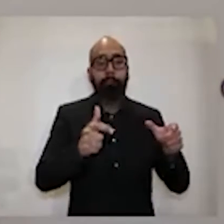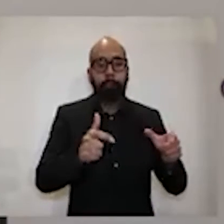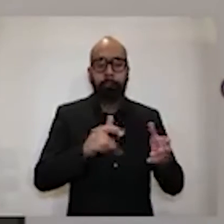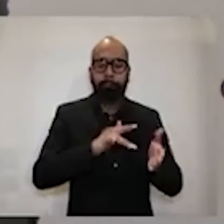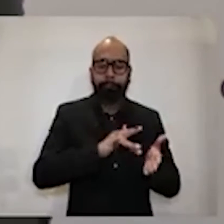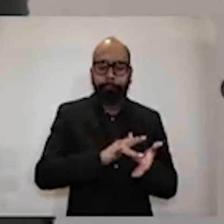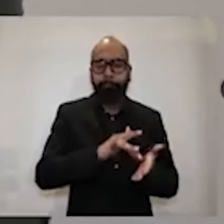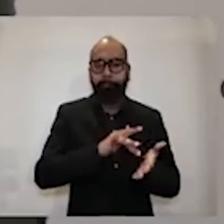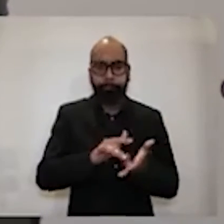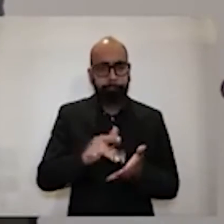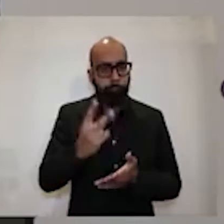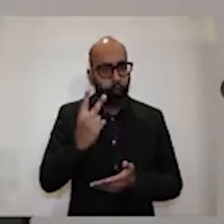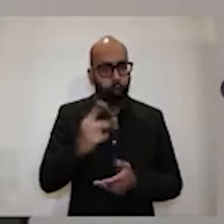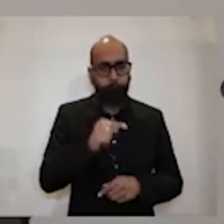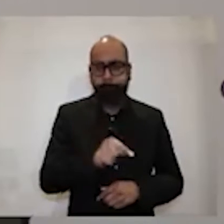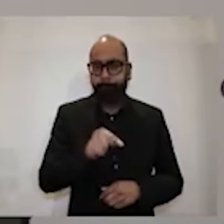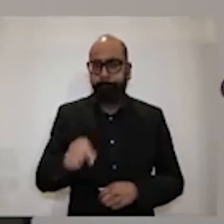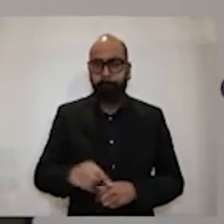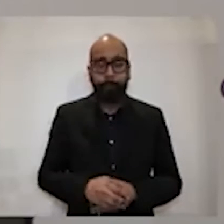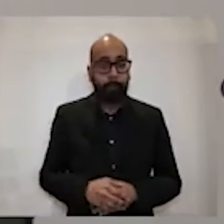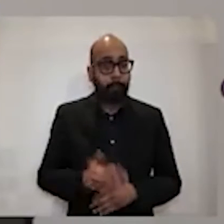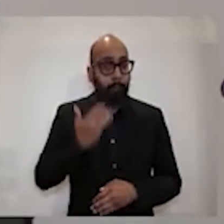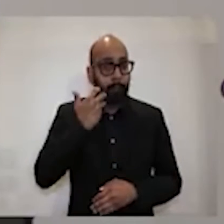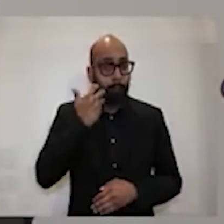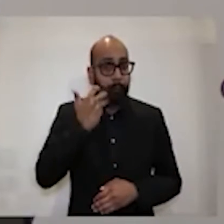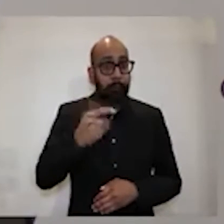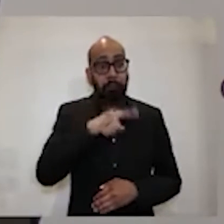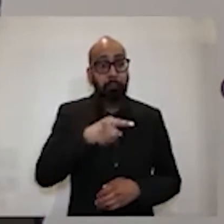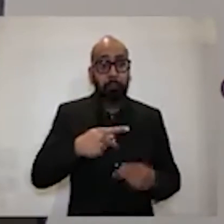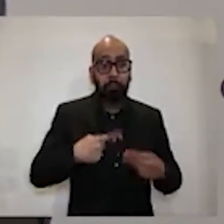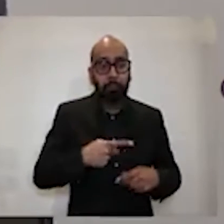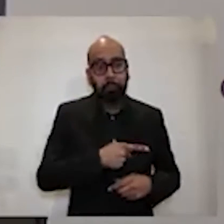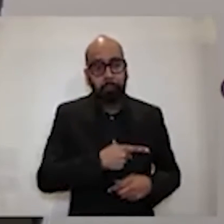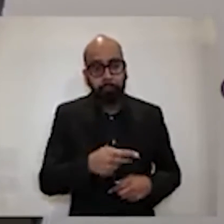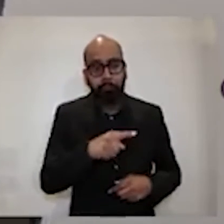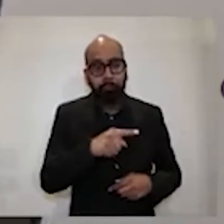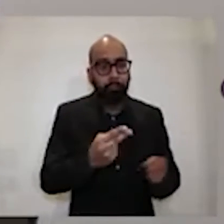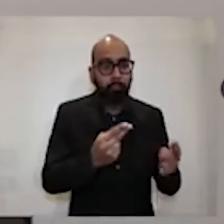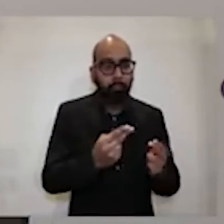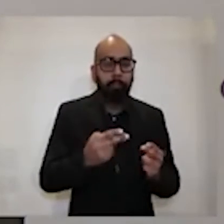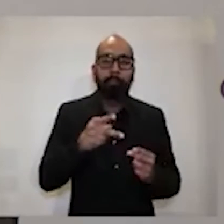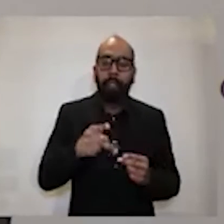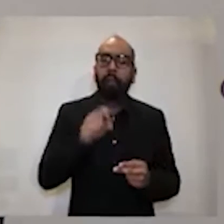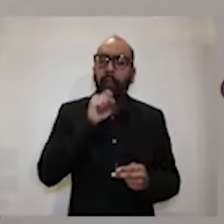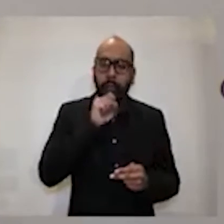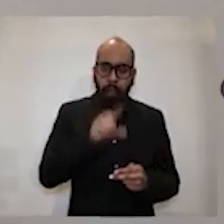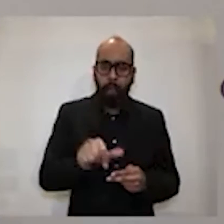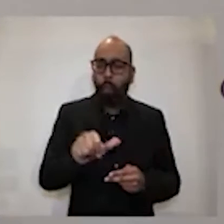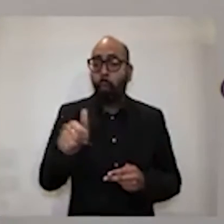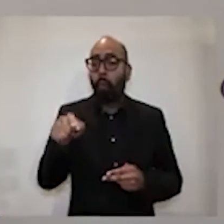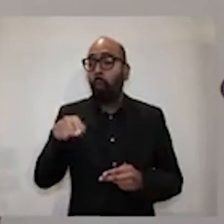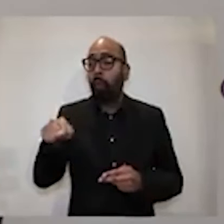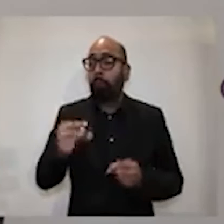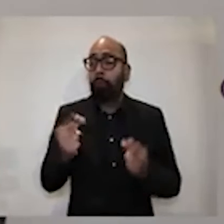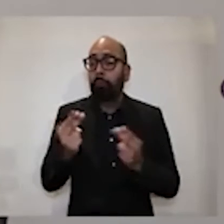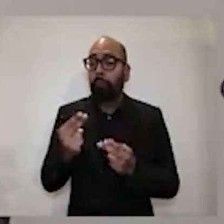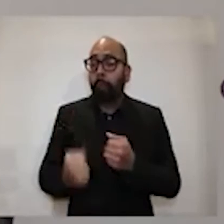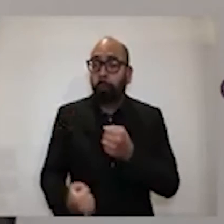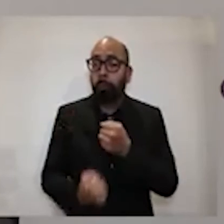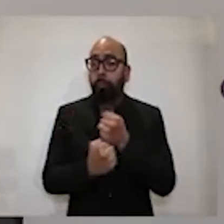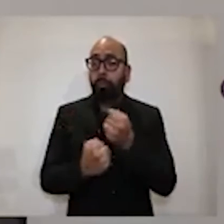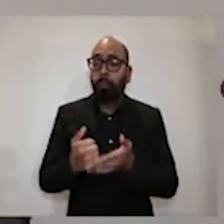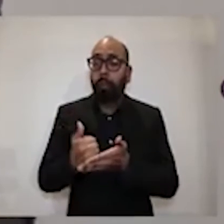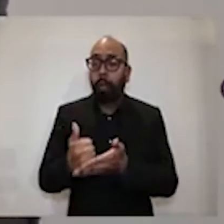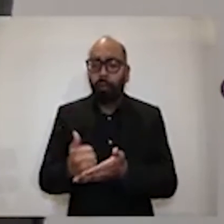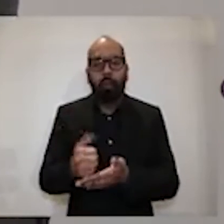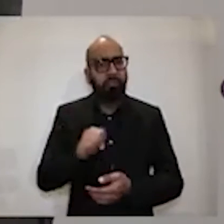bien saben es la gran distribuidora de medicamentos del gobierno federal, es una inversión de 1.200 millones de